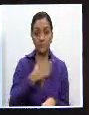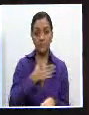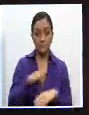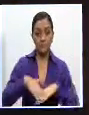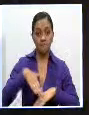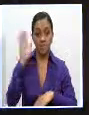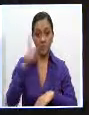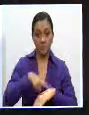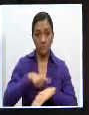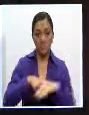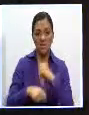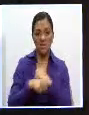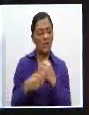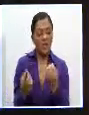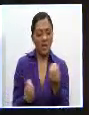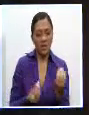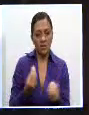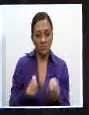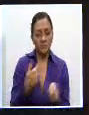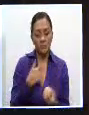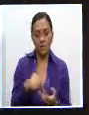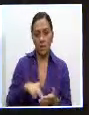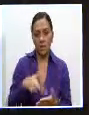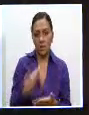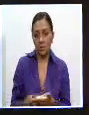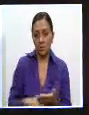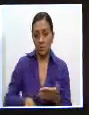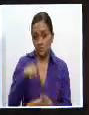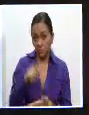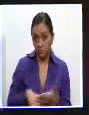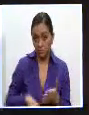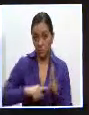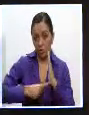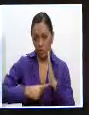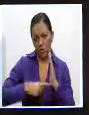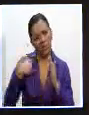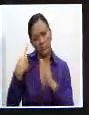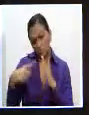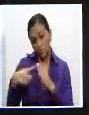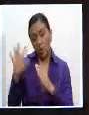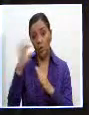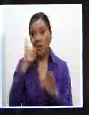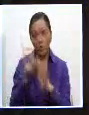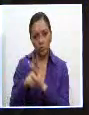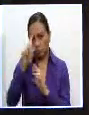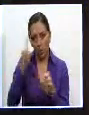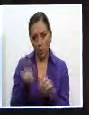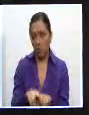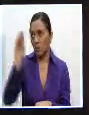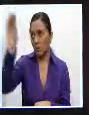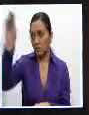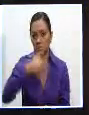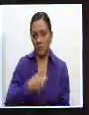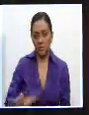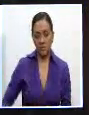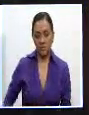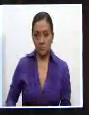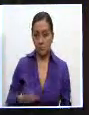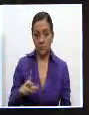parte del trabajo que hacemos tiene que ver con la ratificación o no o con la denuncia de tratados y a veces la denuncia